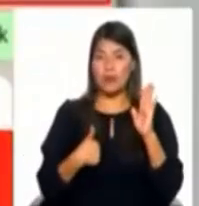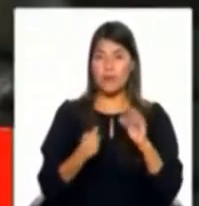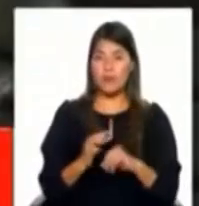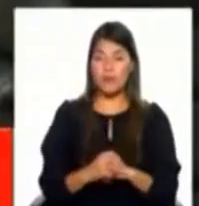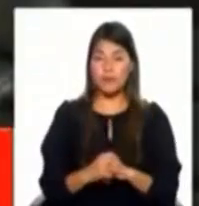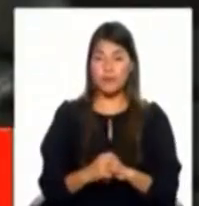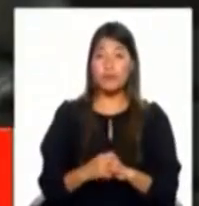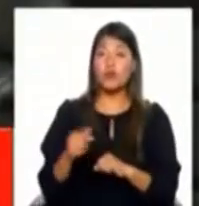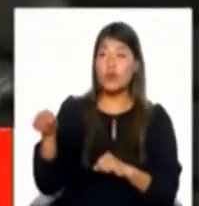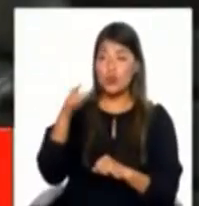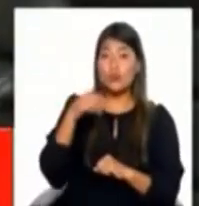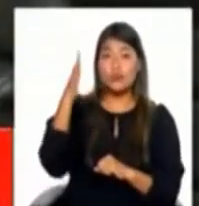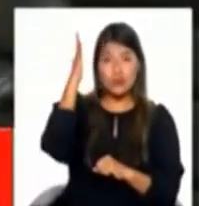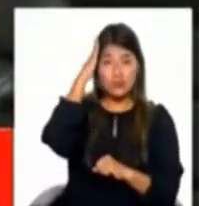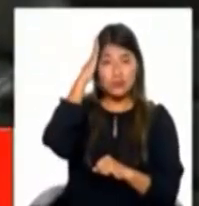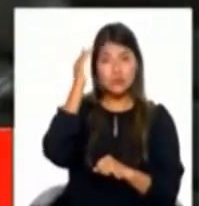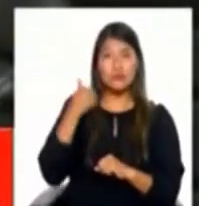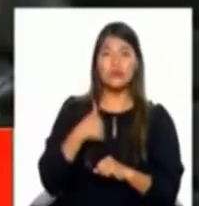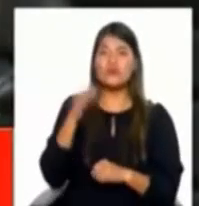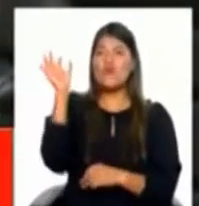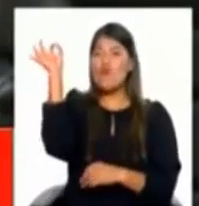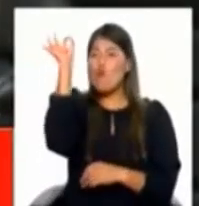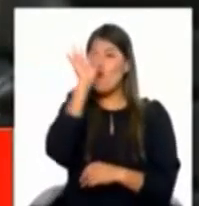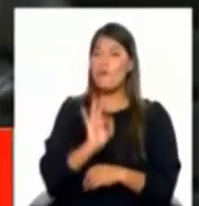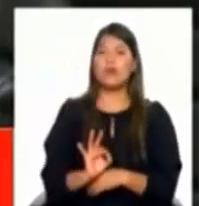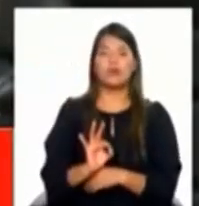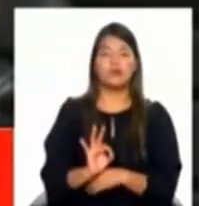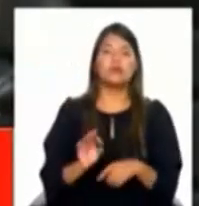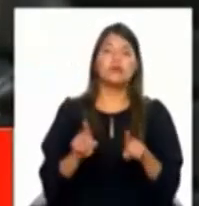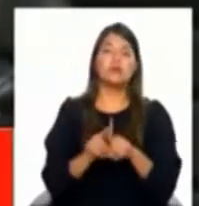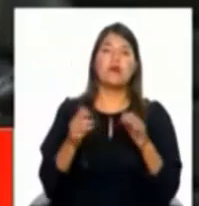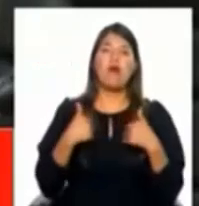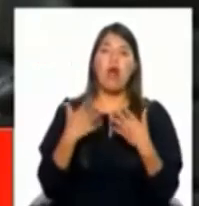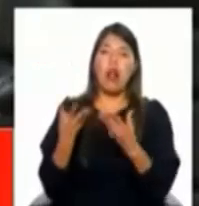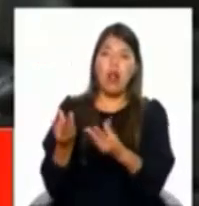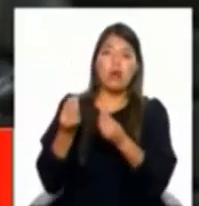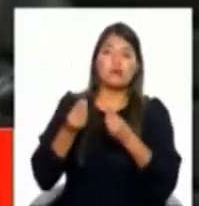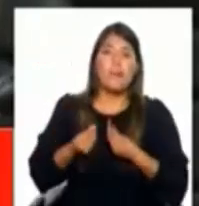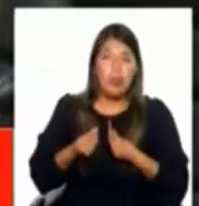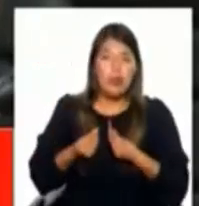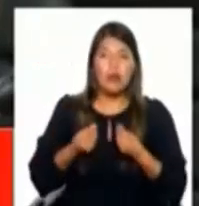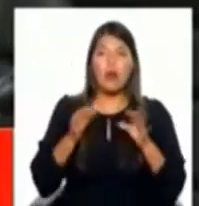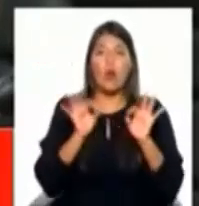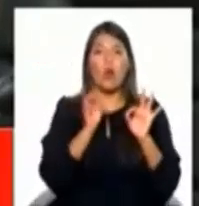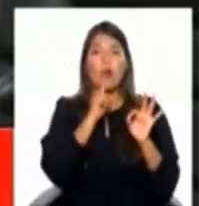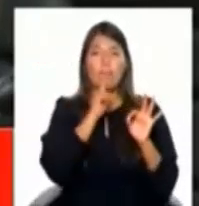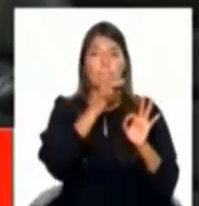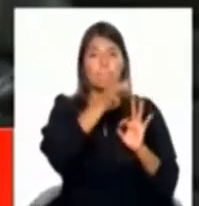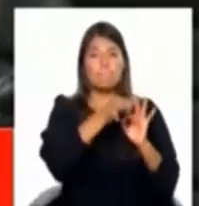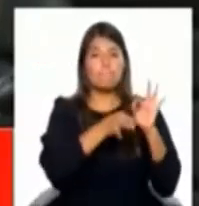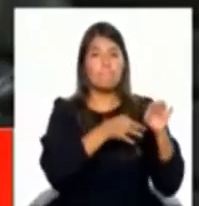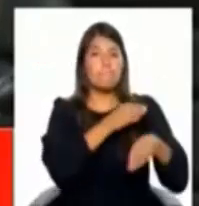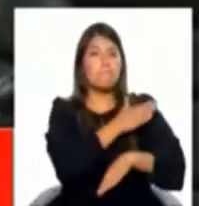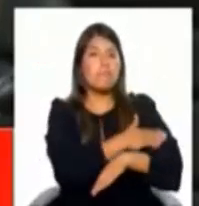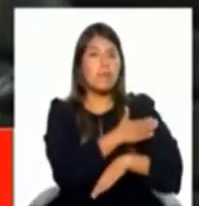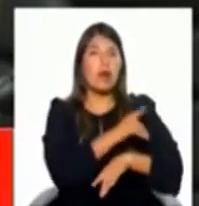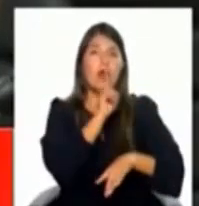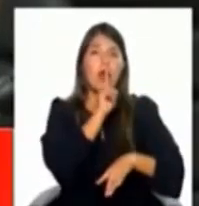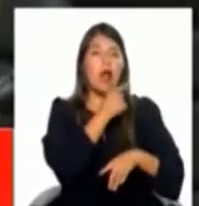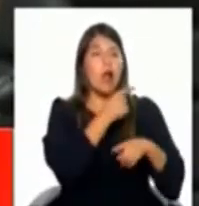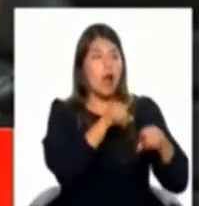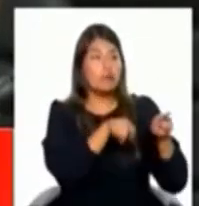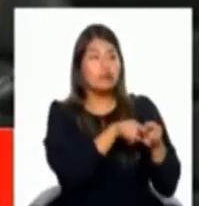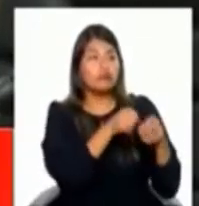saben que jamás he propuesto ni he recibido propuestas de intercambio de prebendas con